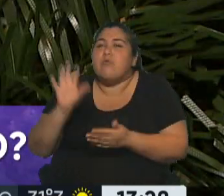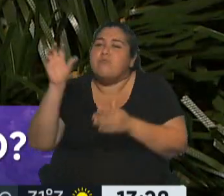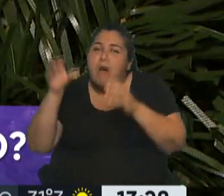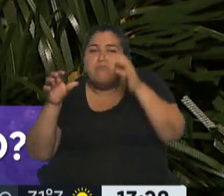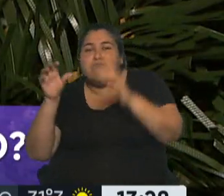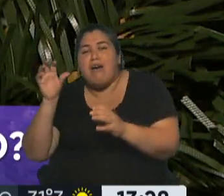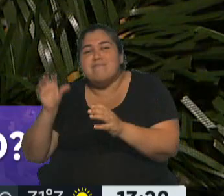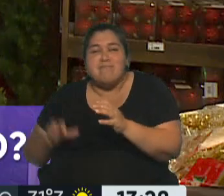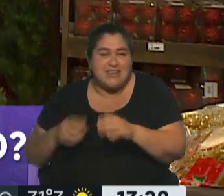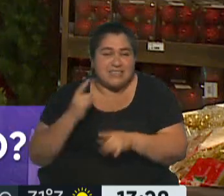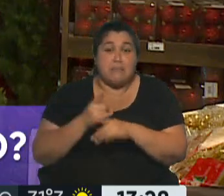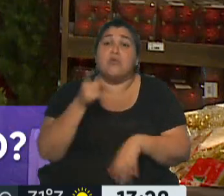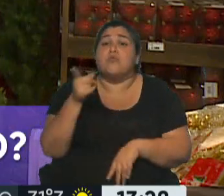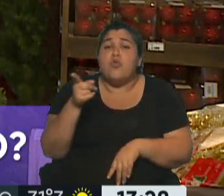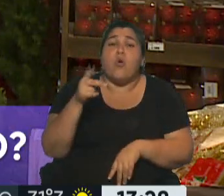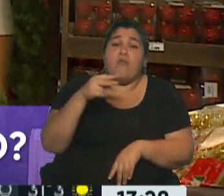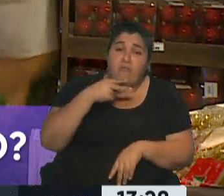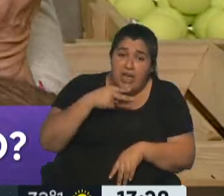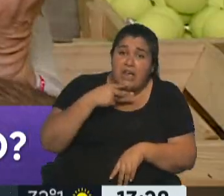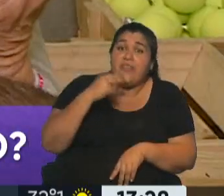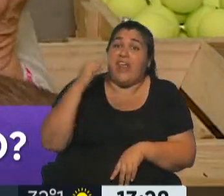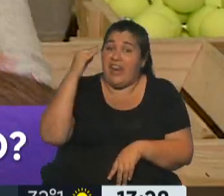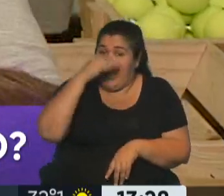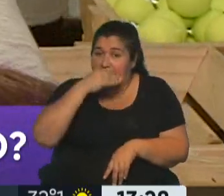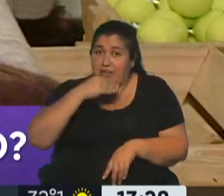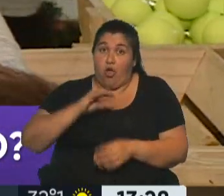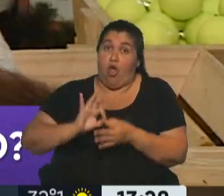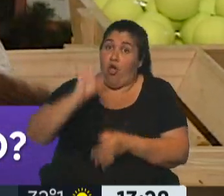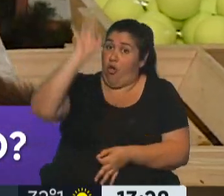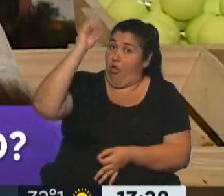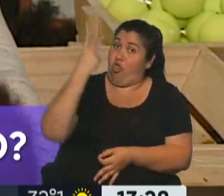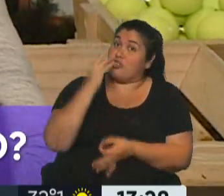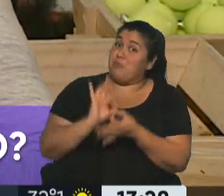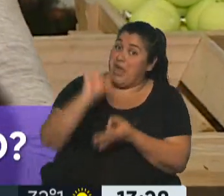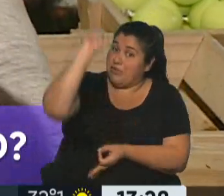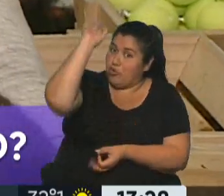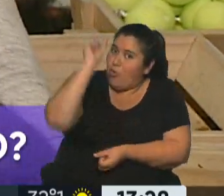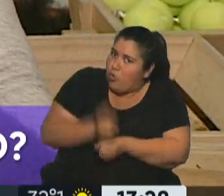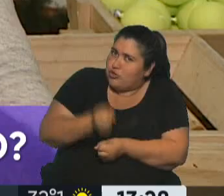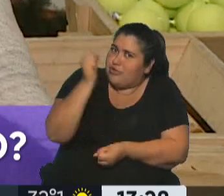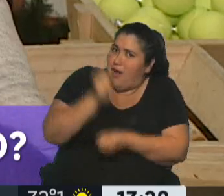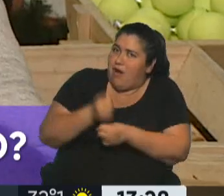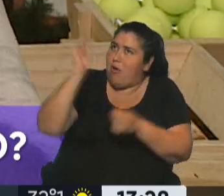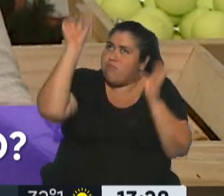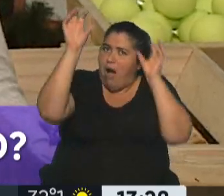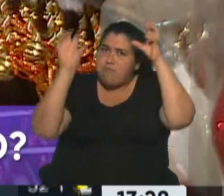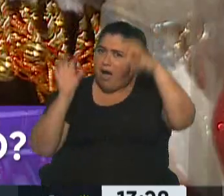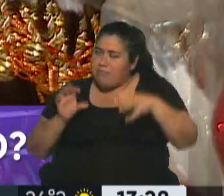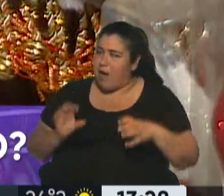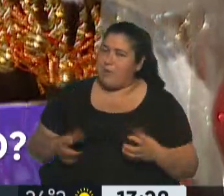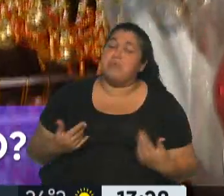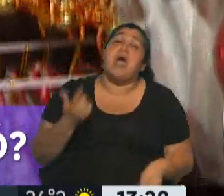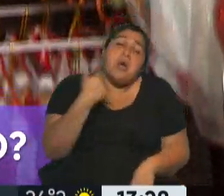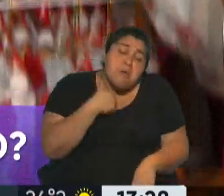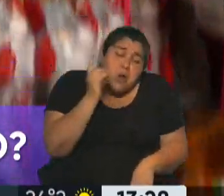mediano, pequeño? El mío es verde con negro, 2 metros tiene. Un árbol grande, lleva mucho trabajo. ¿Qué te parece? Pero bueno, me